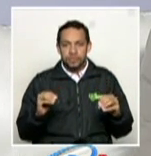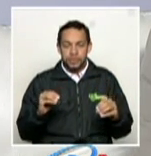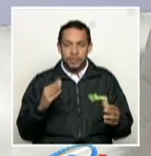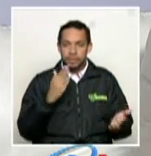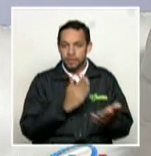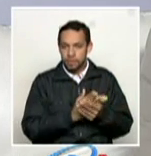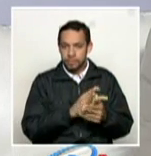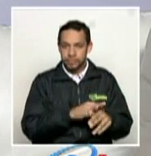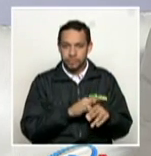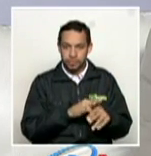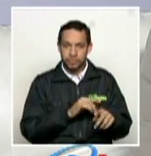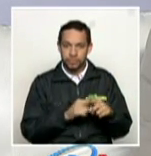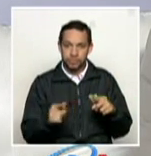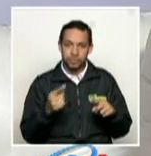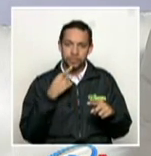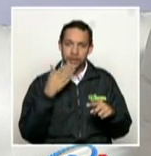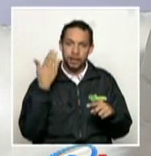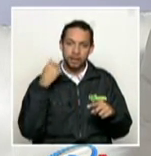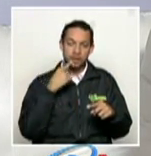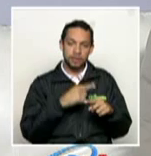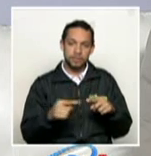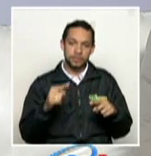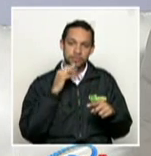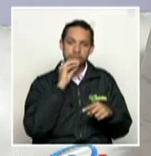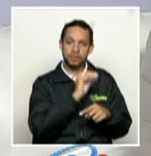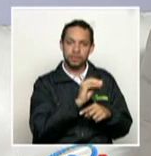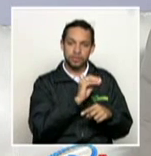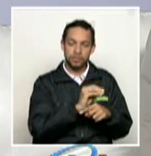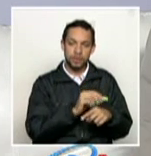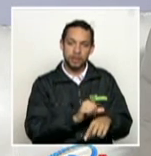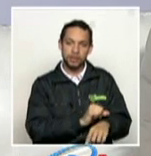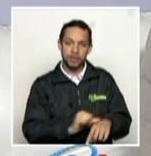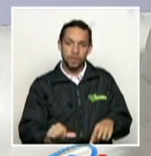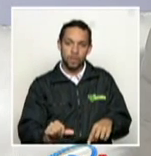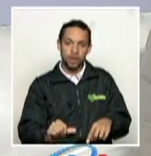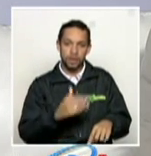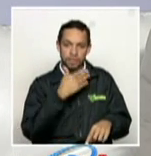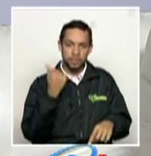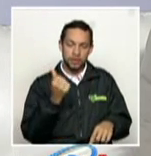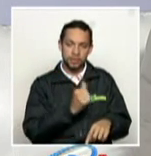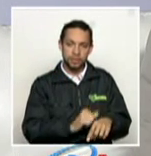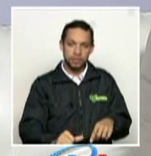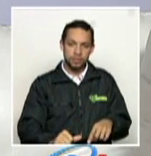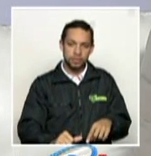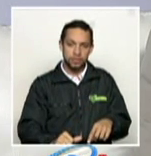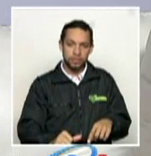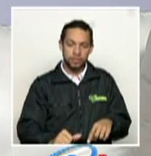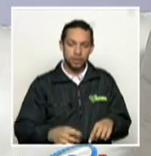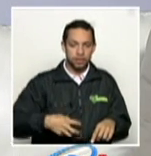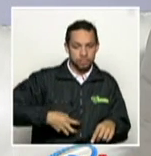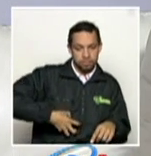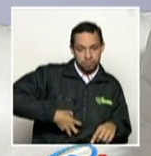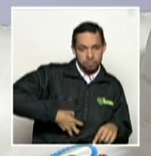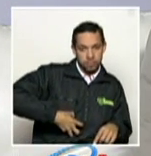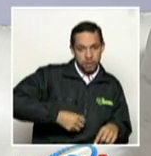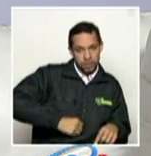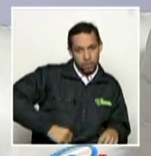donde él la semana pasada y me dice, la voy a operar, le voy a tener que sacar el vaso.